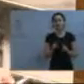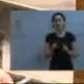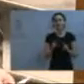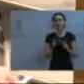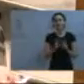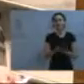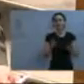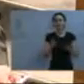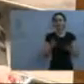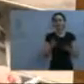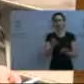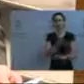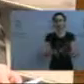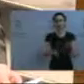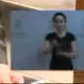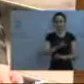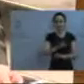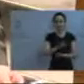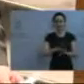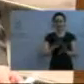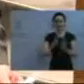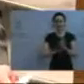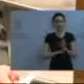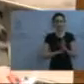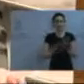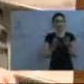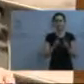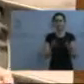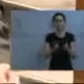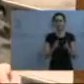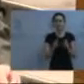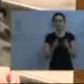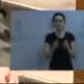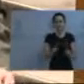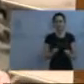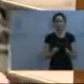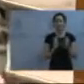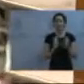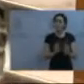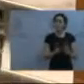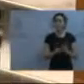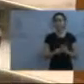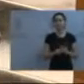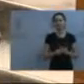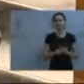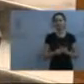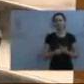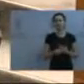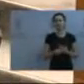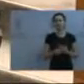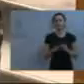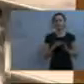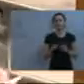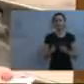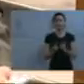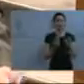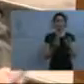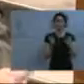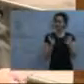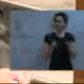programas y equipamientos informáticos, pero no obstante todo ello se apunta como necesario, y